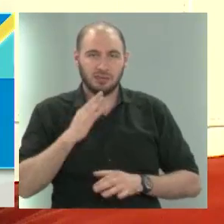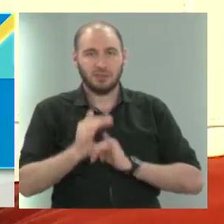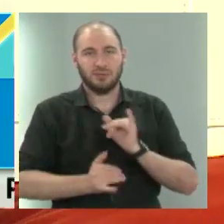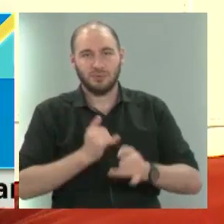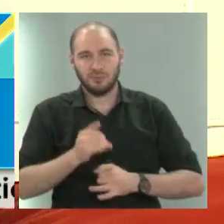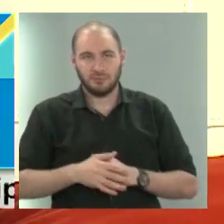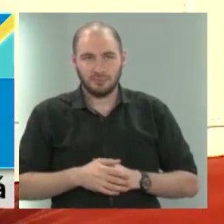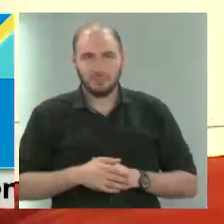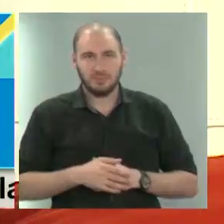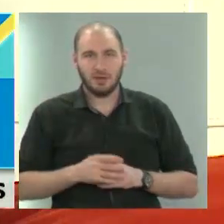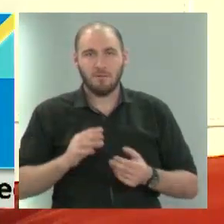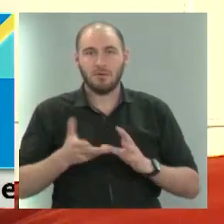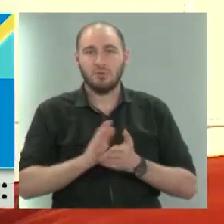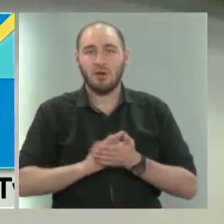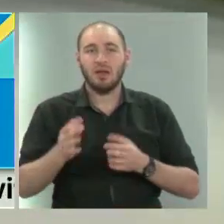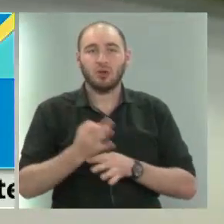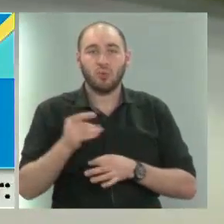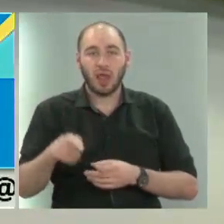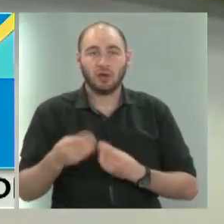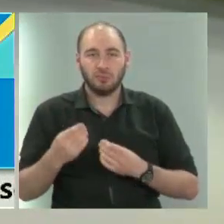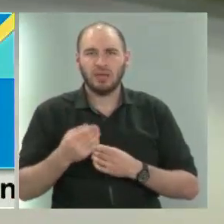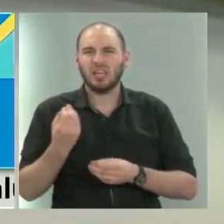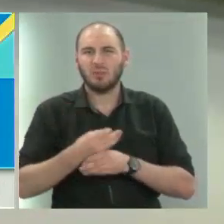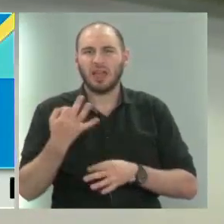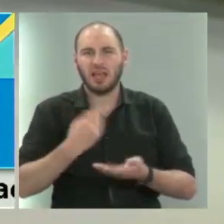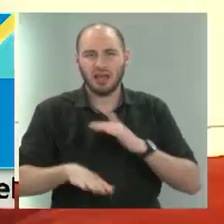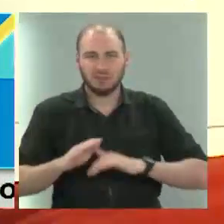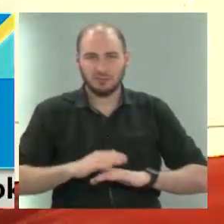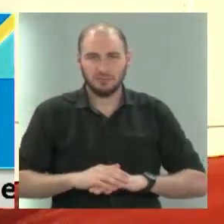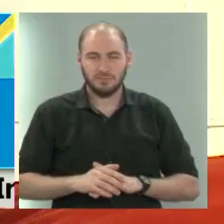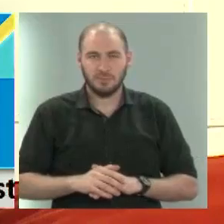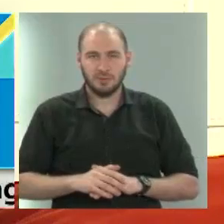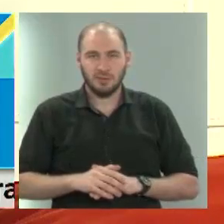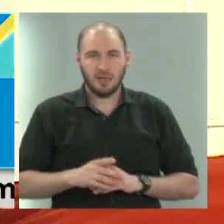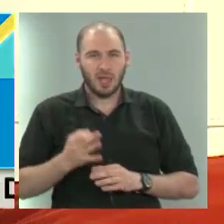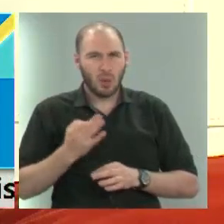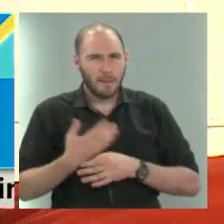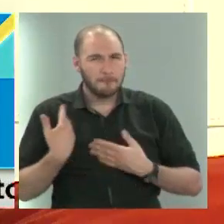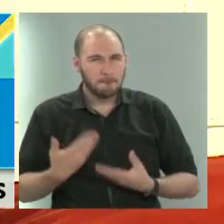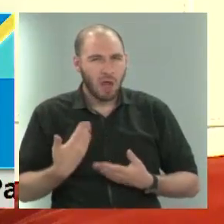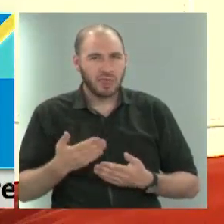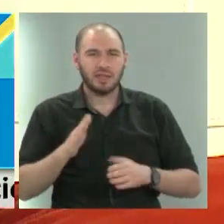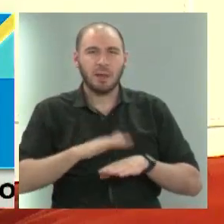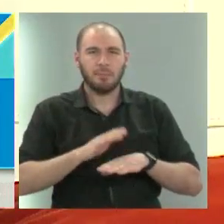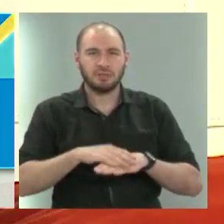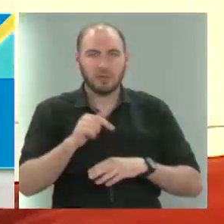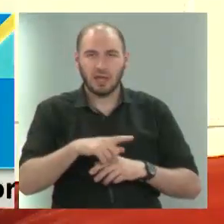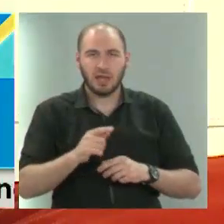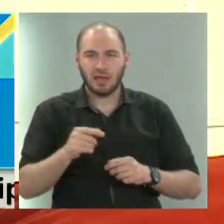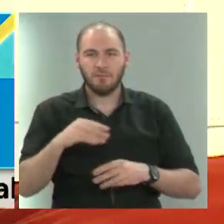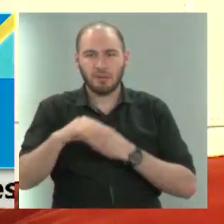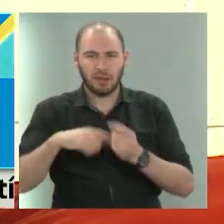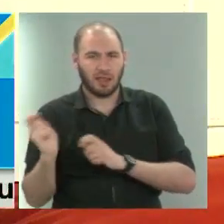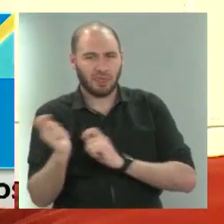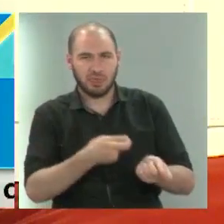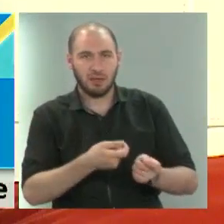planteo del nuevo lugar de la escuela, ¿no? Claro. ¿La escuela qué hace? ¿No? O sea, puede cumplir algunas funciones que fue delegando a la